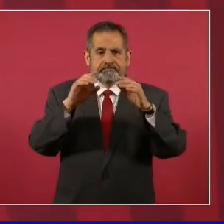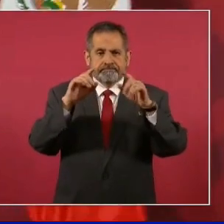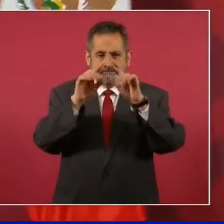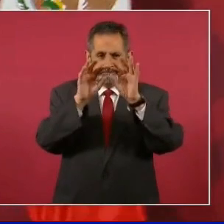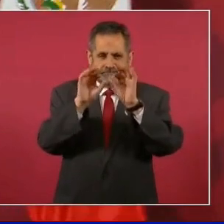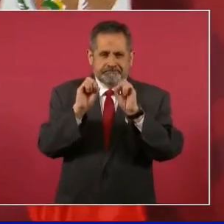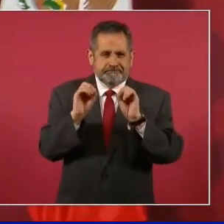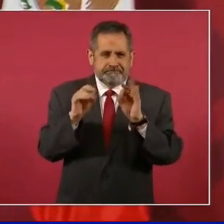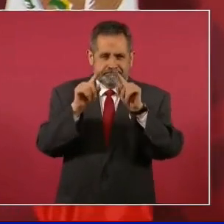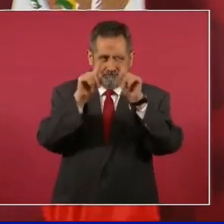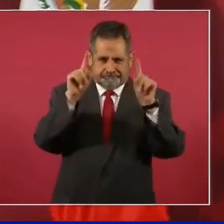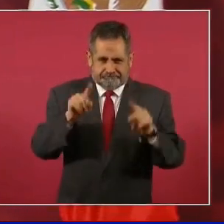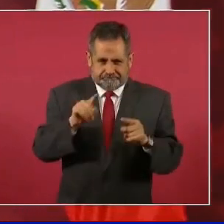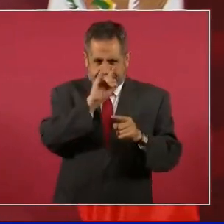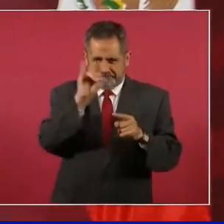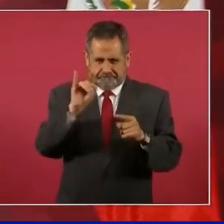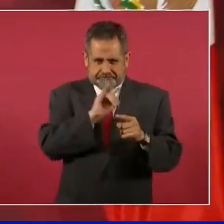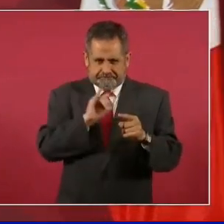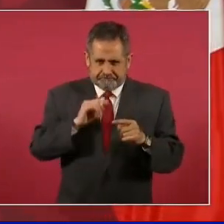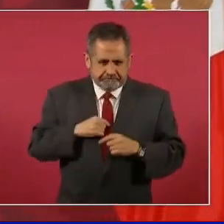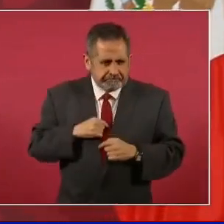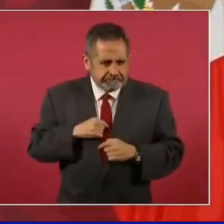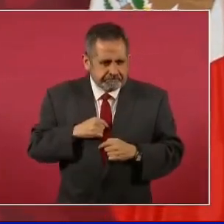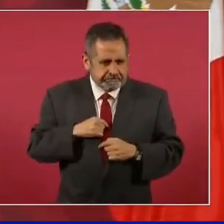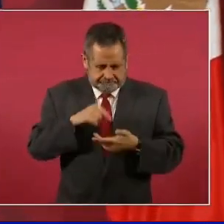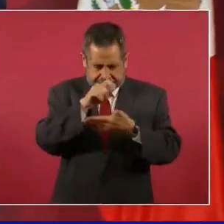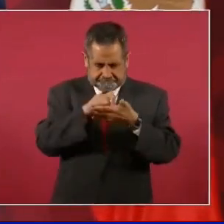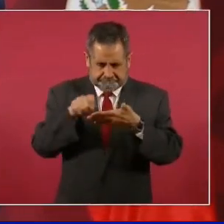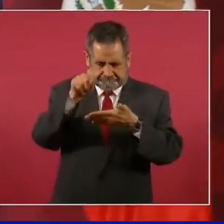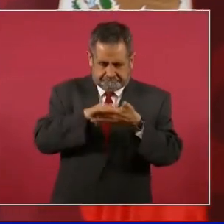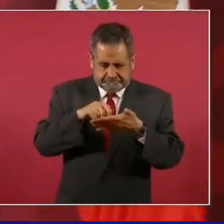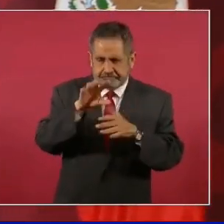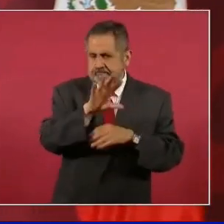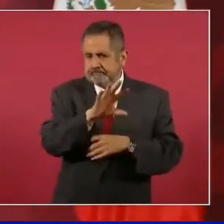que se convierta en hábito